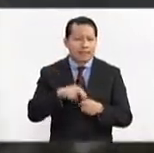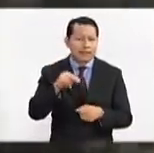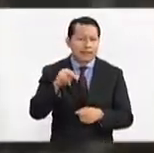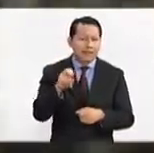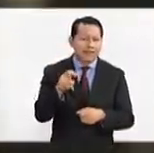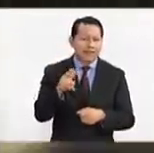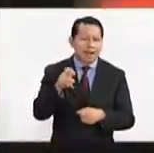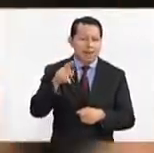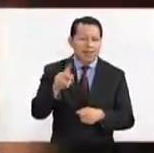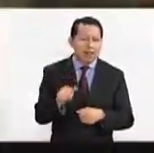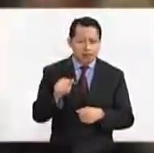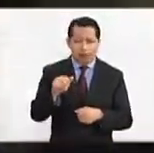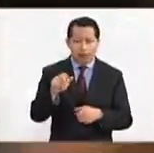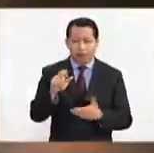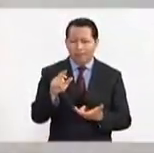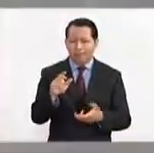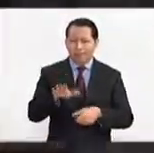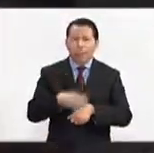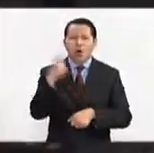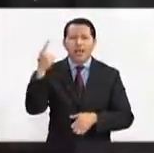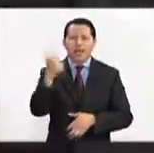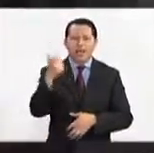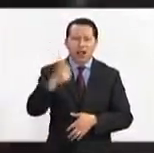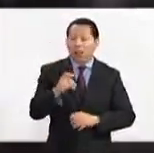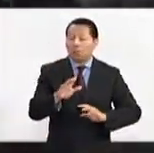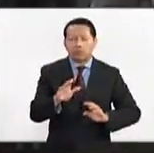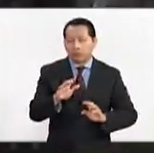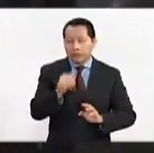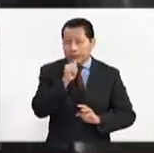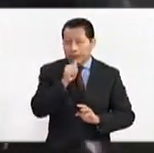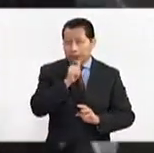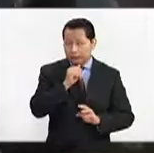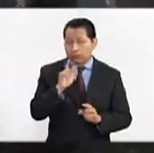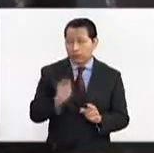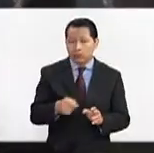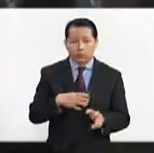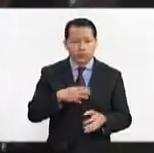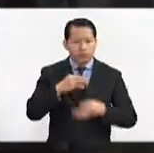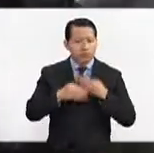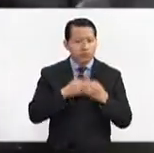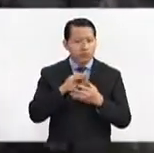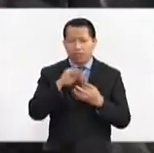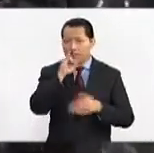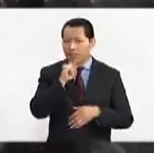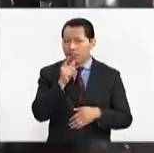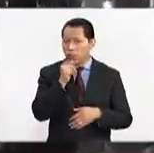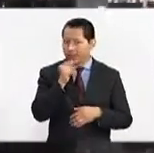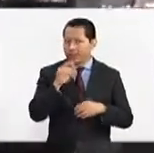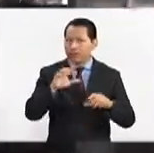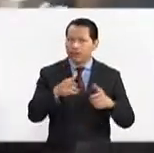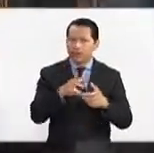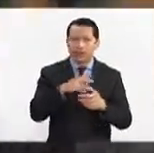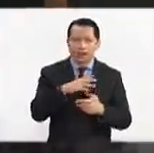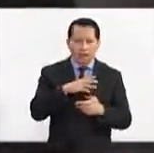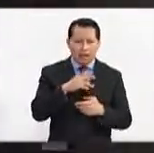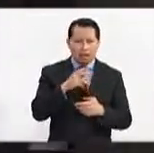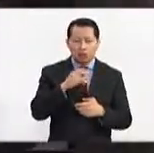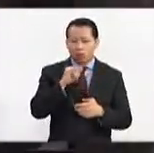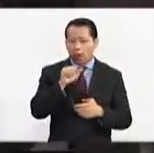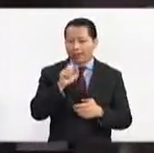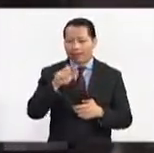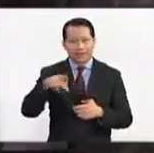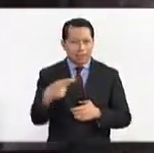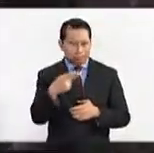Hasta el momento se desconocen sus motivaciones. En una rueda de prensa matutina del jefe de la policía del condado de Clark, Joseph